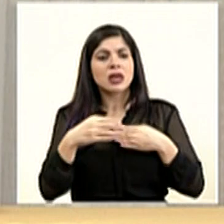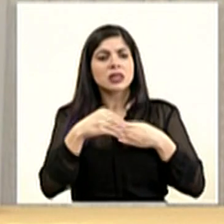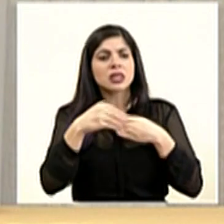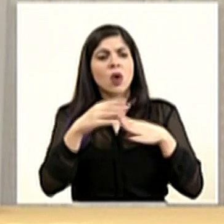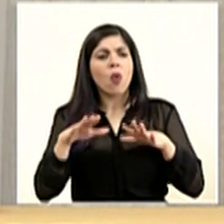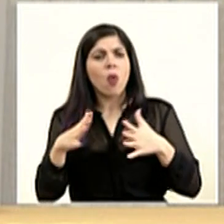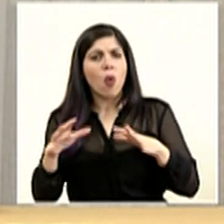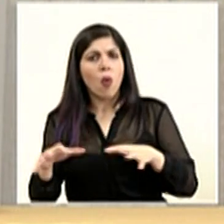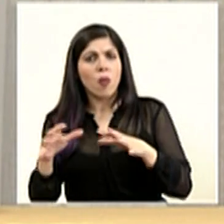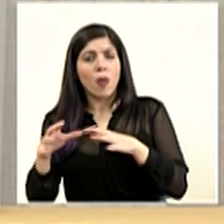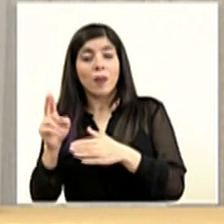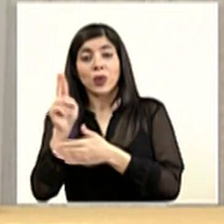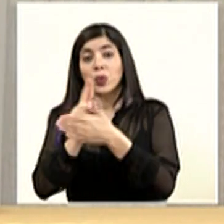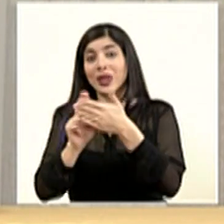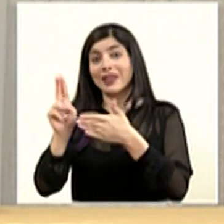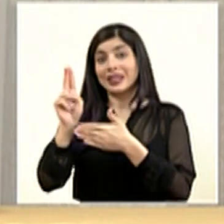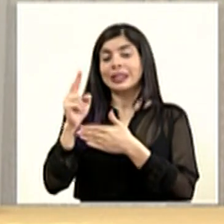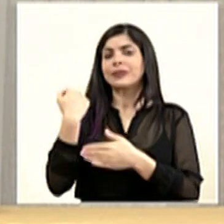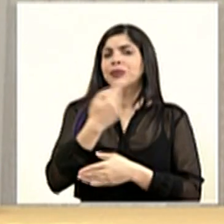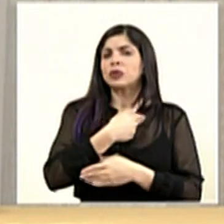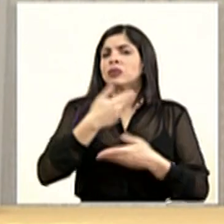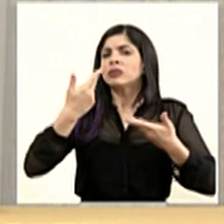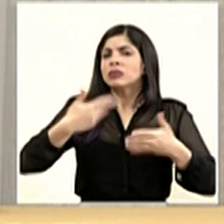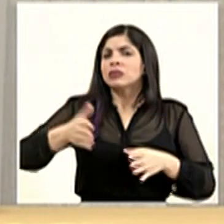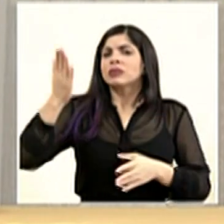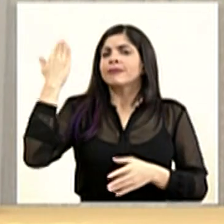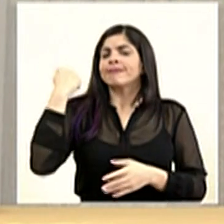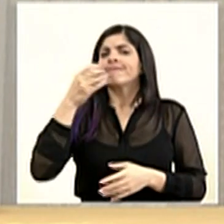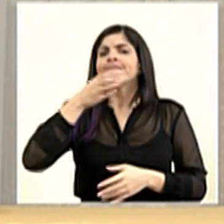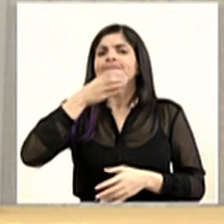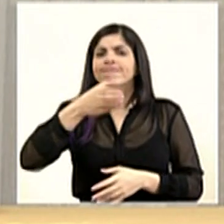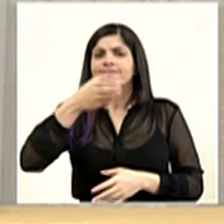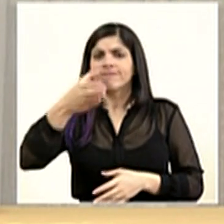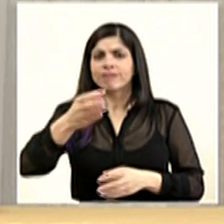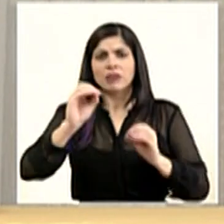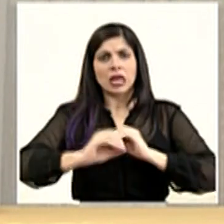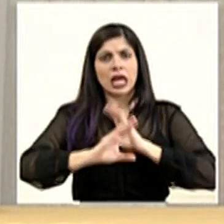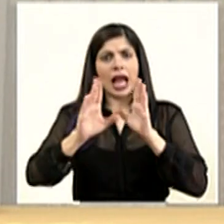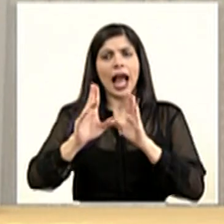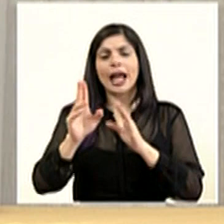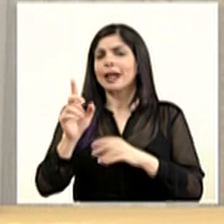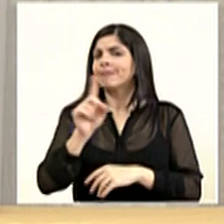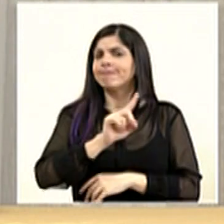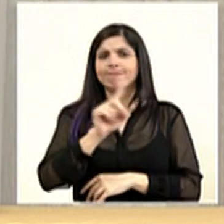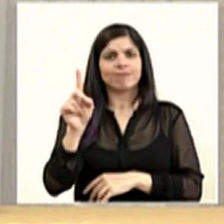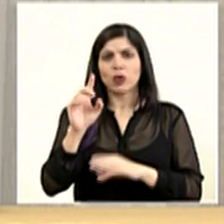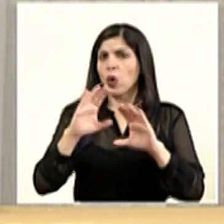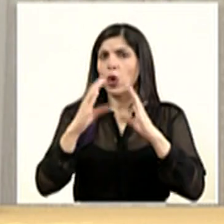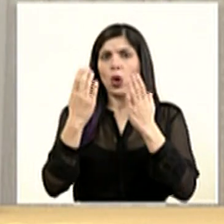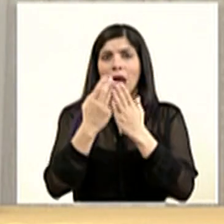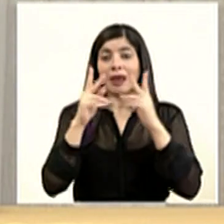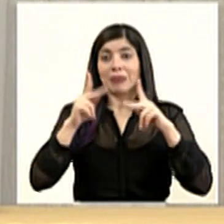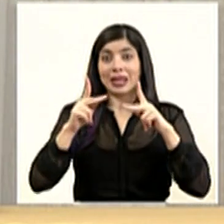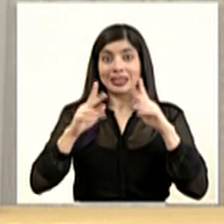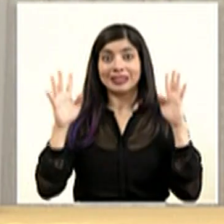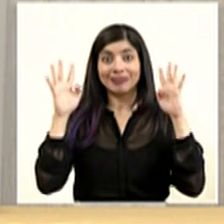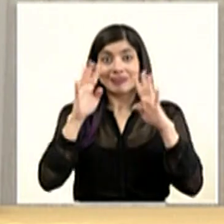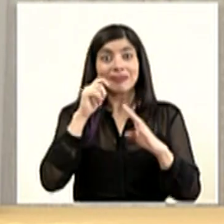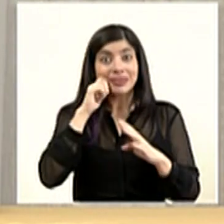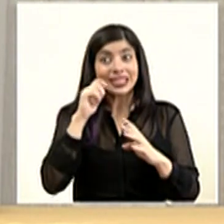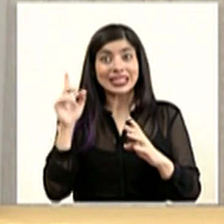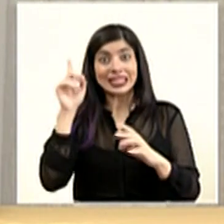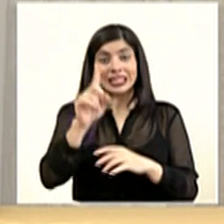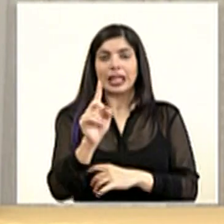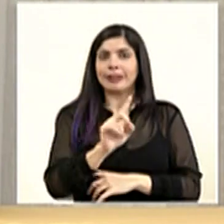respecto. En el caso de las universidades, nosotros habíamos hecho una recomendación clara de que no se hicieran clases presenciales. Nosotros igual